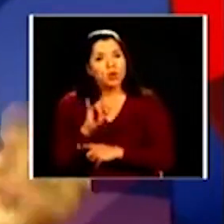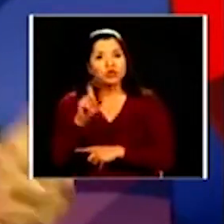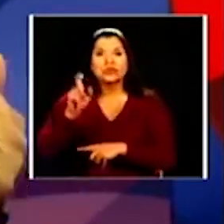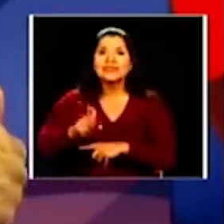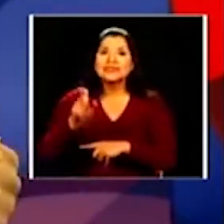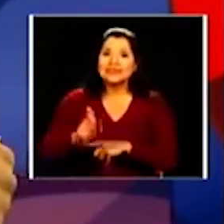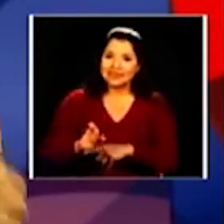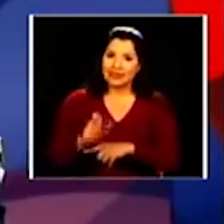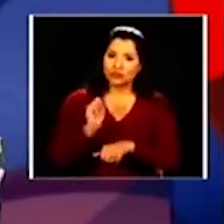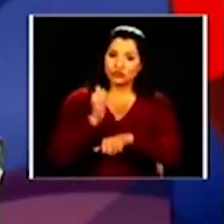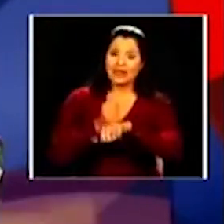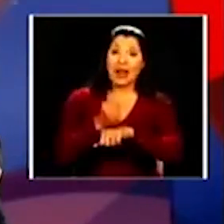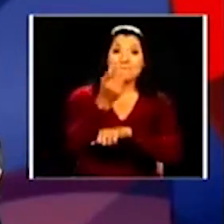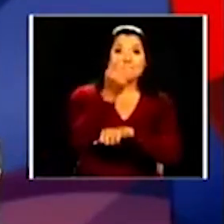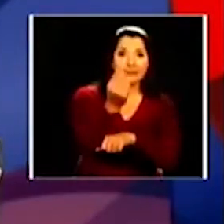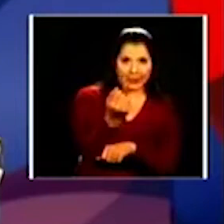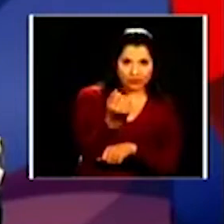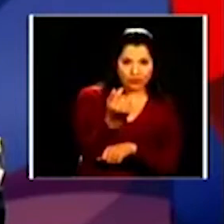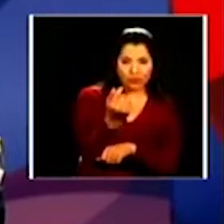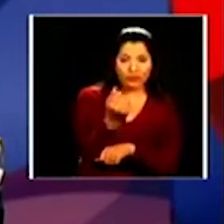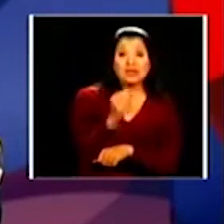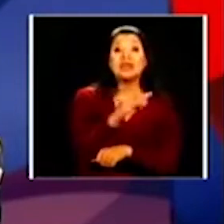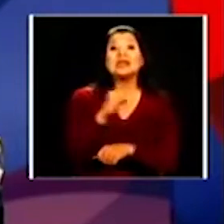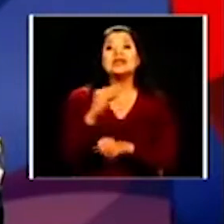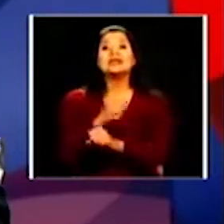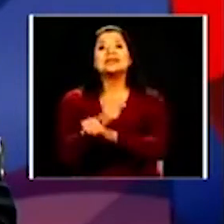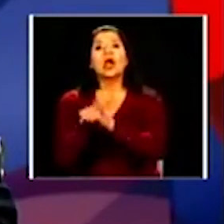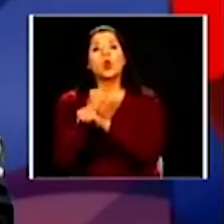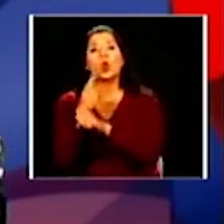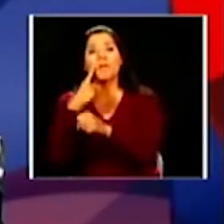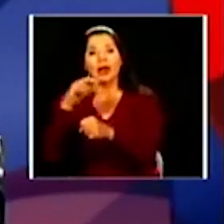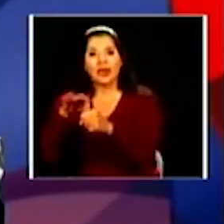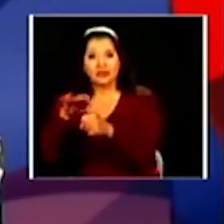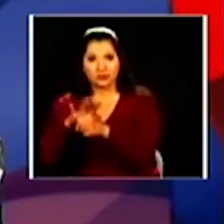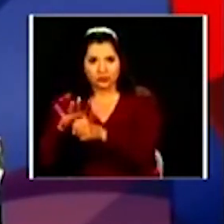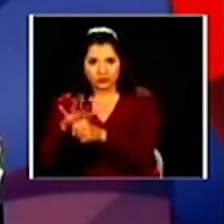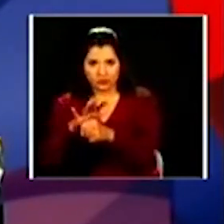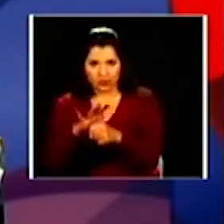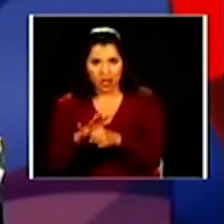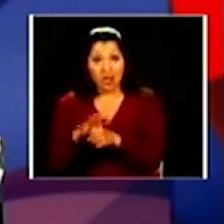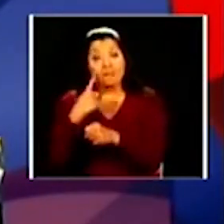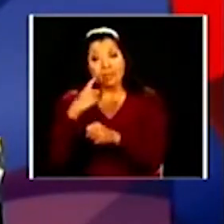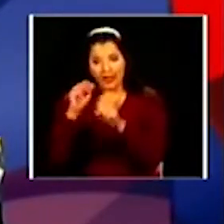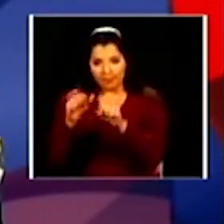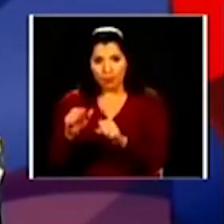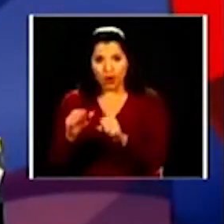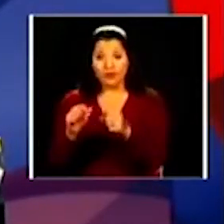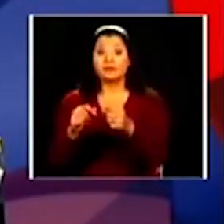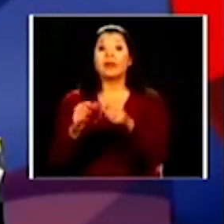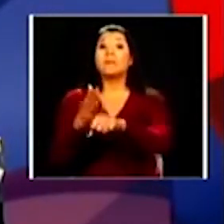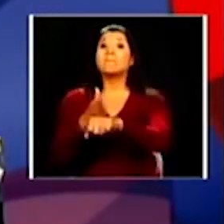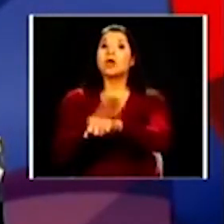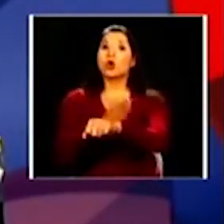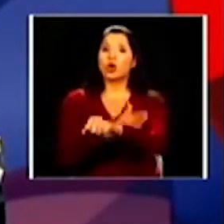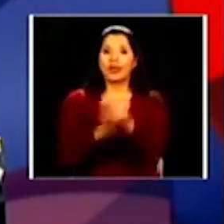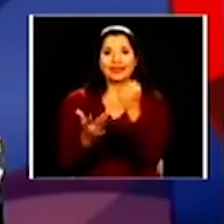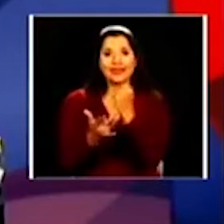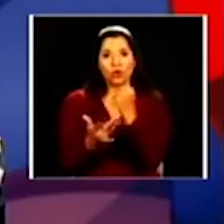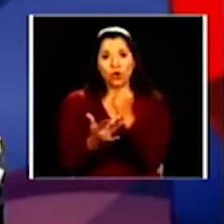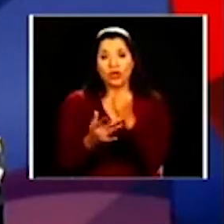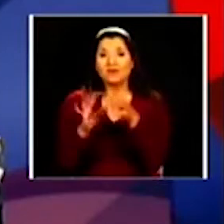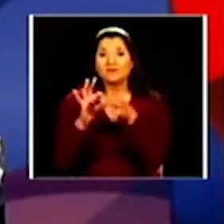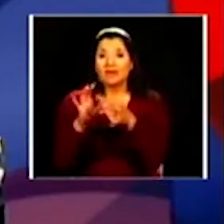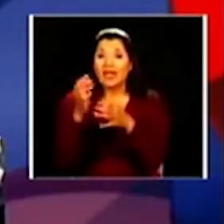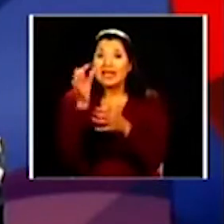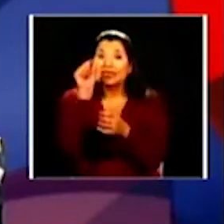precio y mercado, también seguro para cosechas, para garantizar que puedan llevar adelante, mejora tecnológica en semilla,